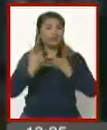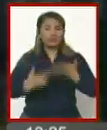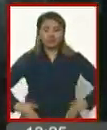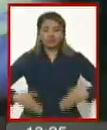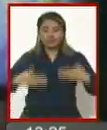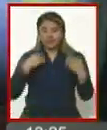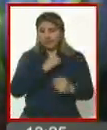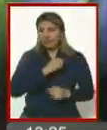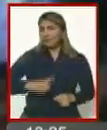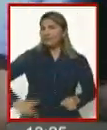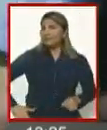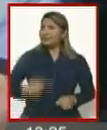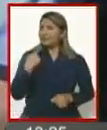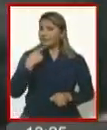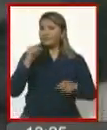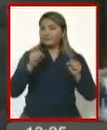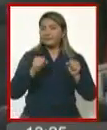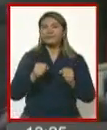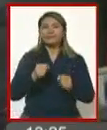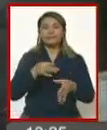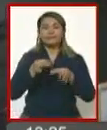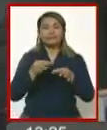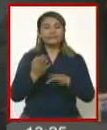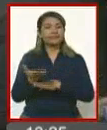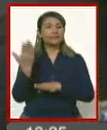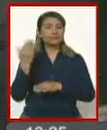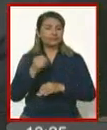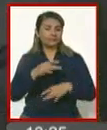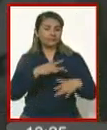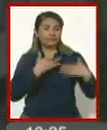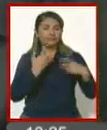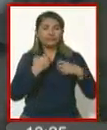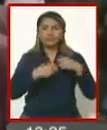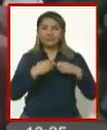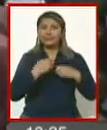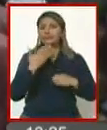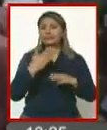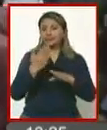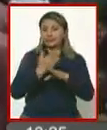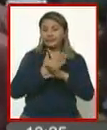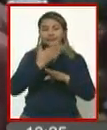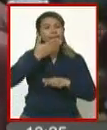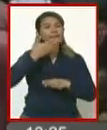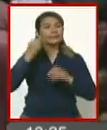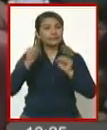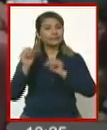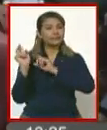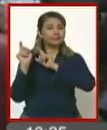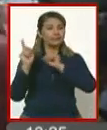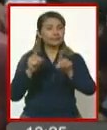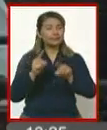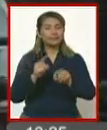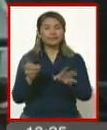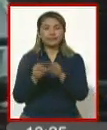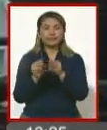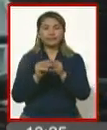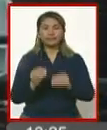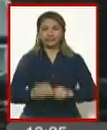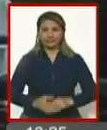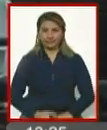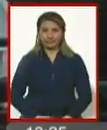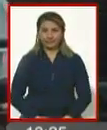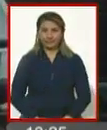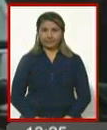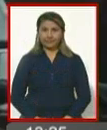que vive el alcalde pudieron propiciar el diagnóstico inicial de la hipertensión, pero como mejoró, incluso puede acudir a las audiencias. ¿Va a